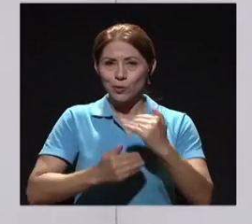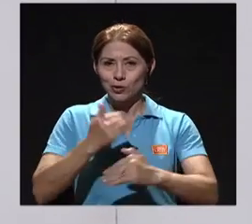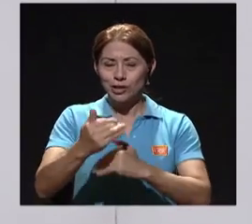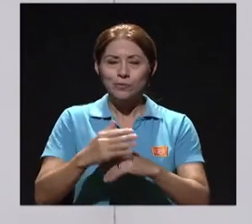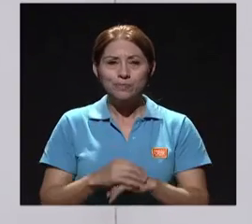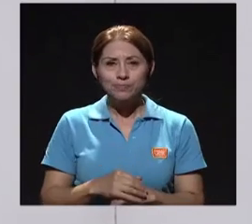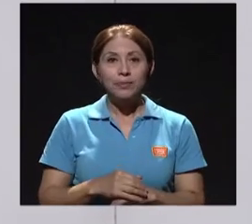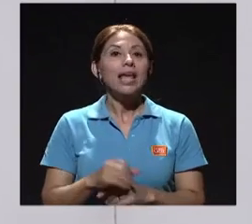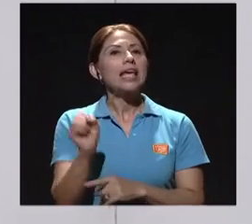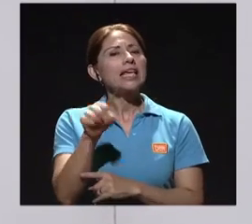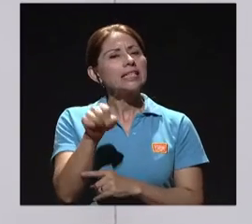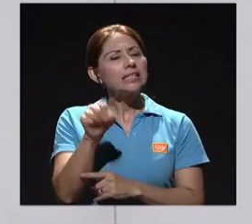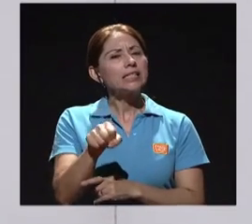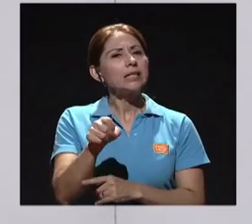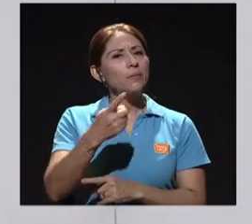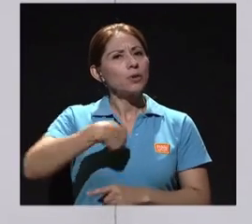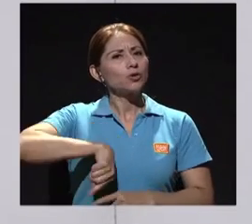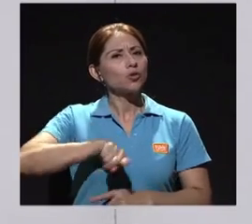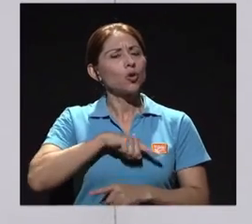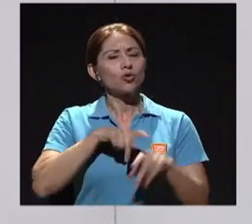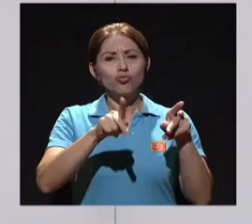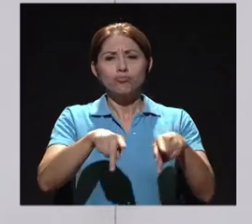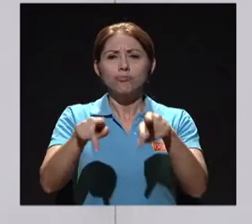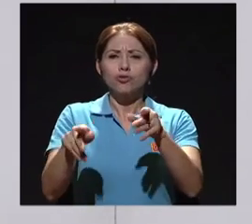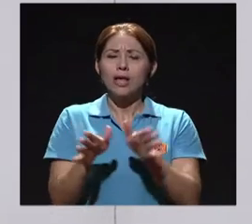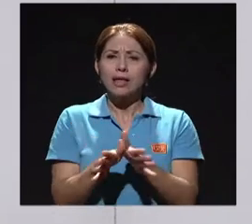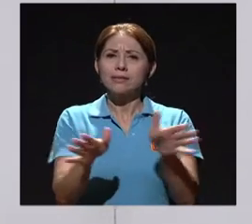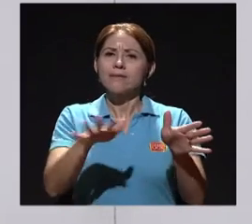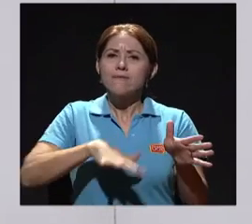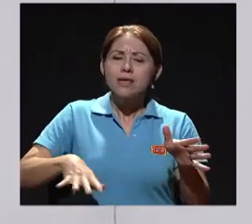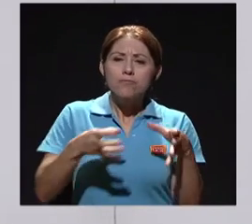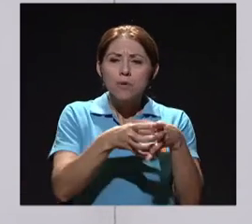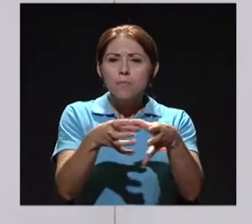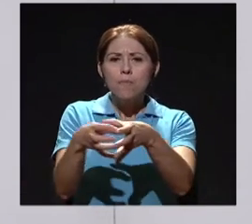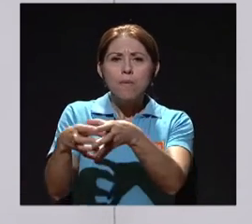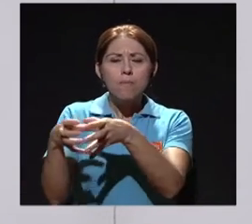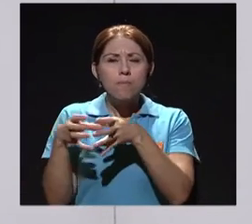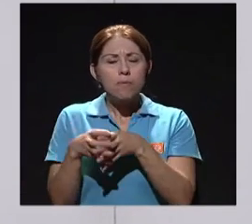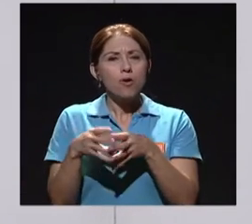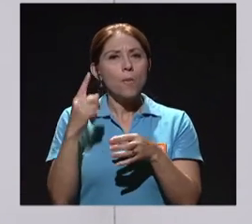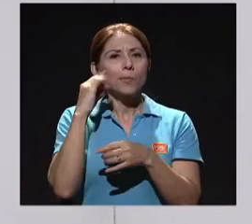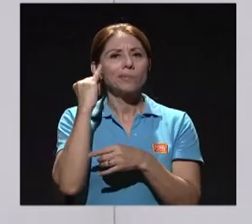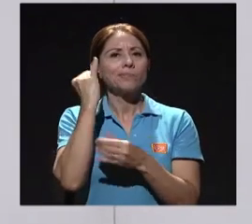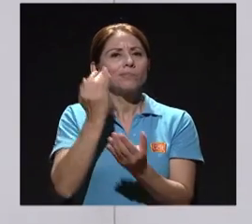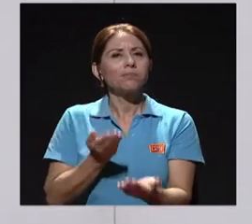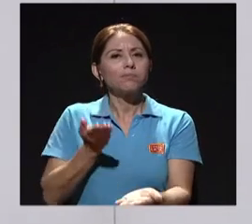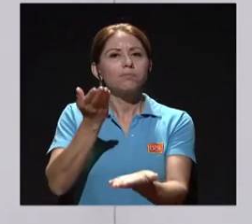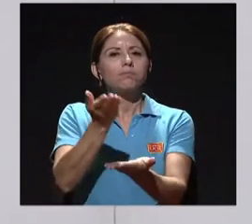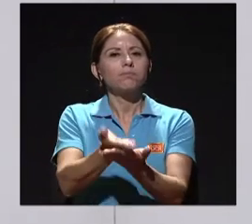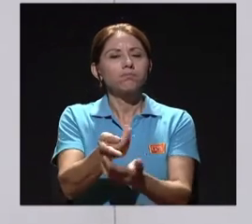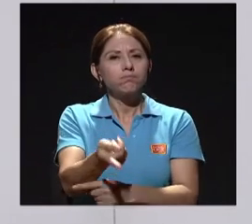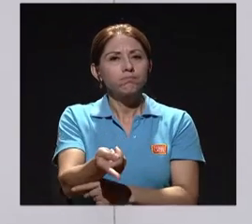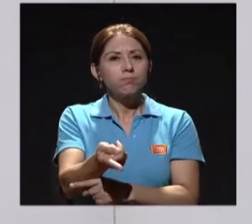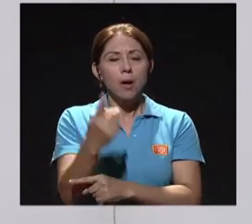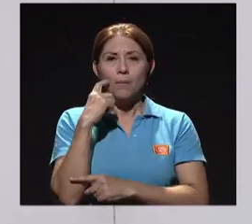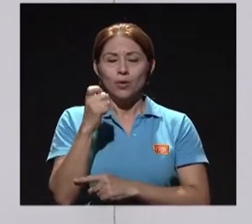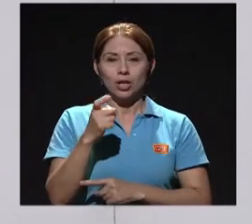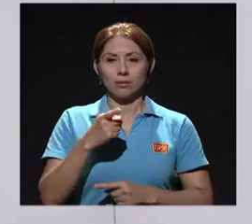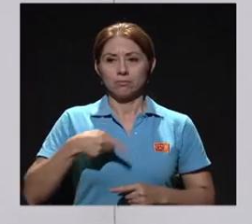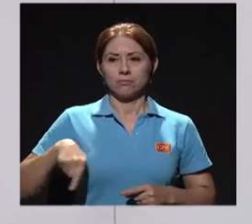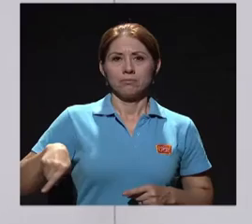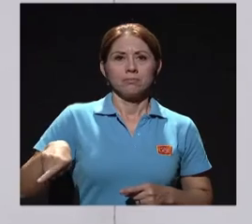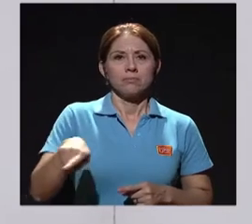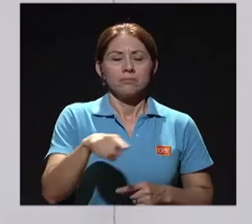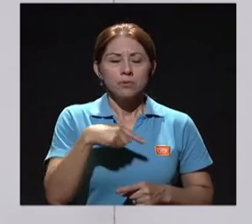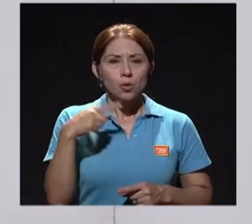fue una apuesta que hicimos desde sociedad civil para porque nos parecía terrible verdad este